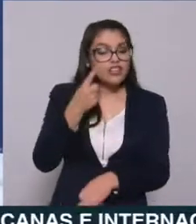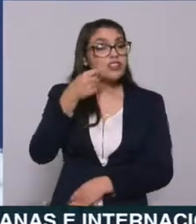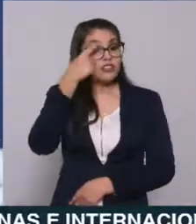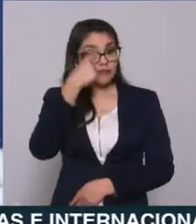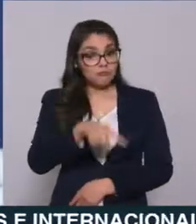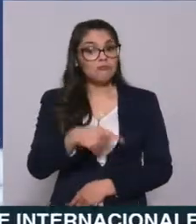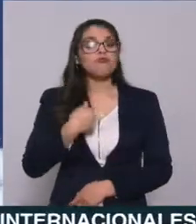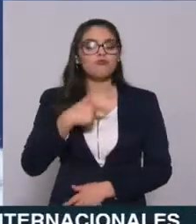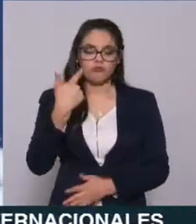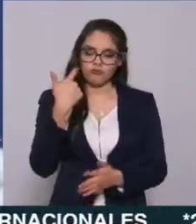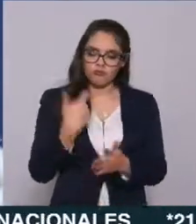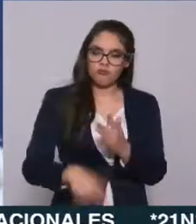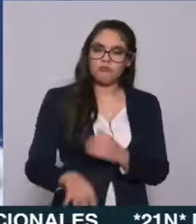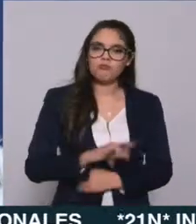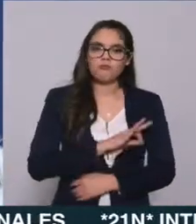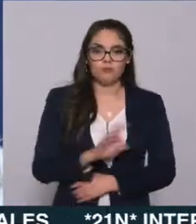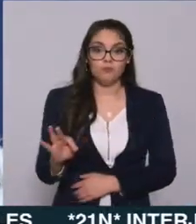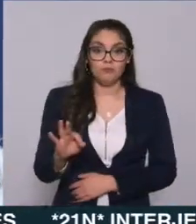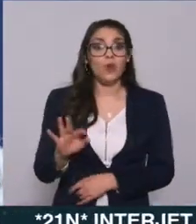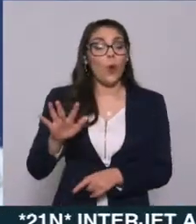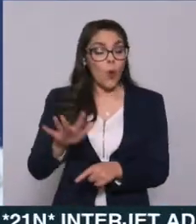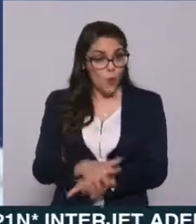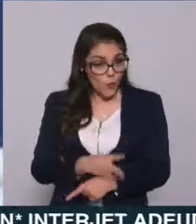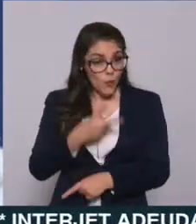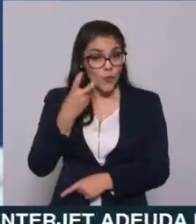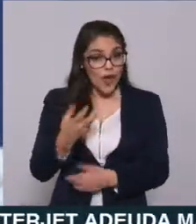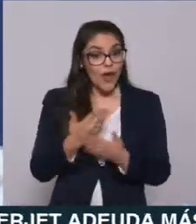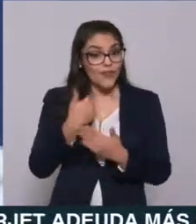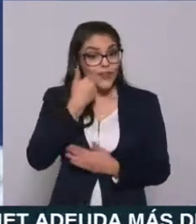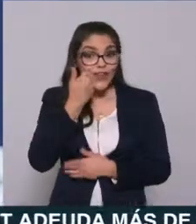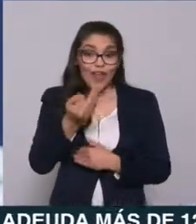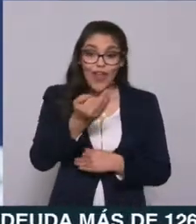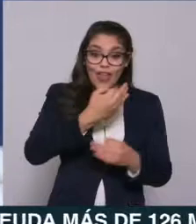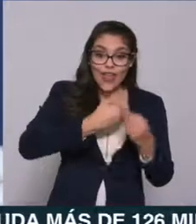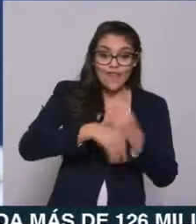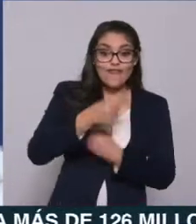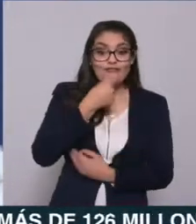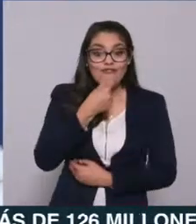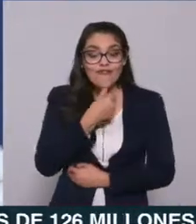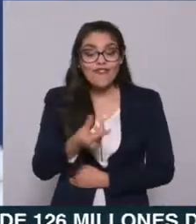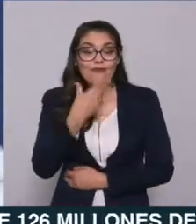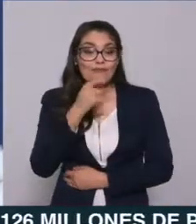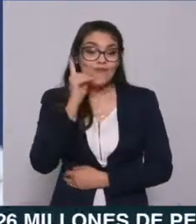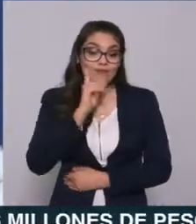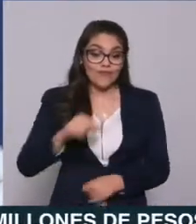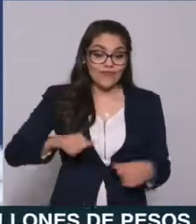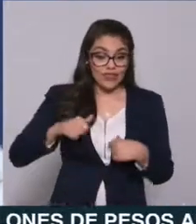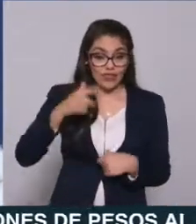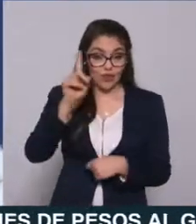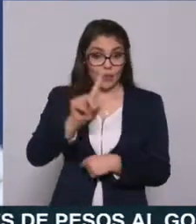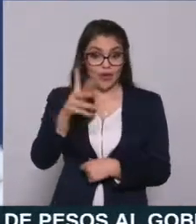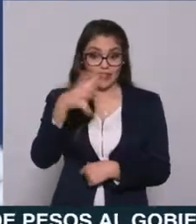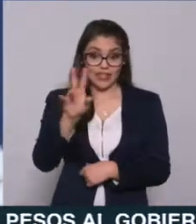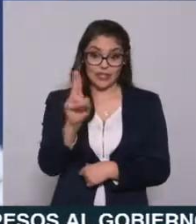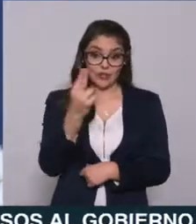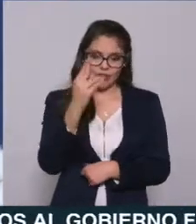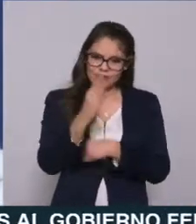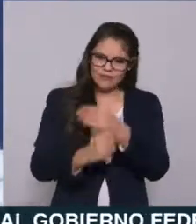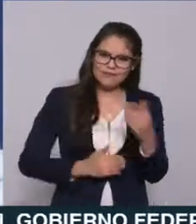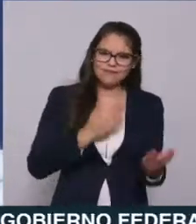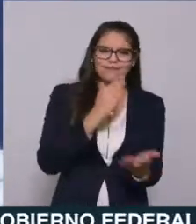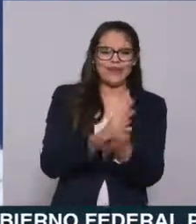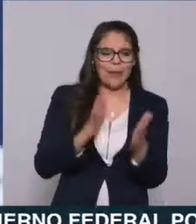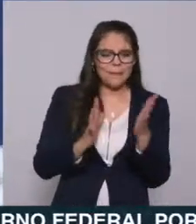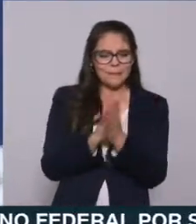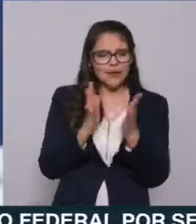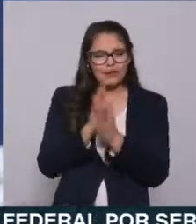Que me los compré. Por eso, quiero que todas las niñas, niños y adolescentes, este domingo 10 de noviembre, vayan y participen en